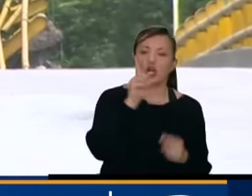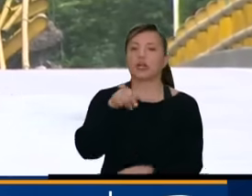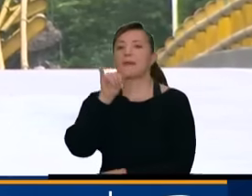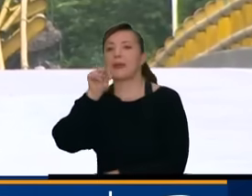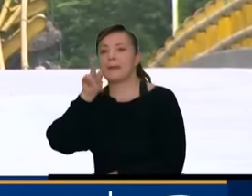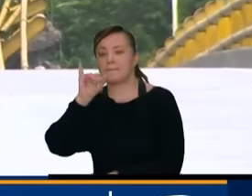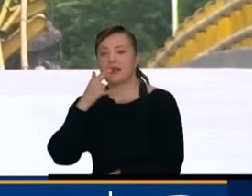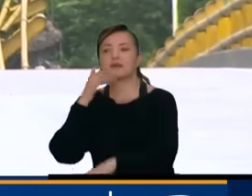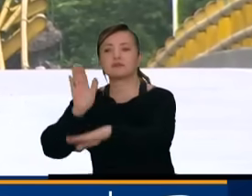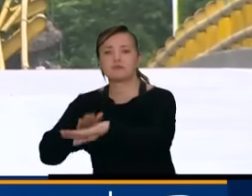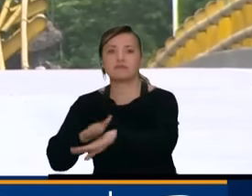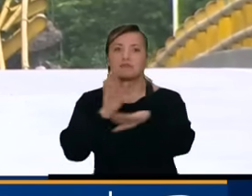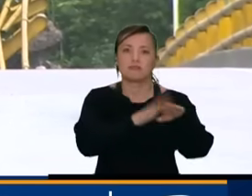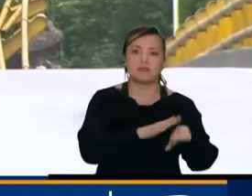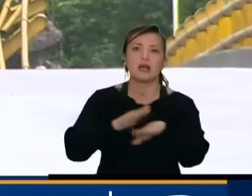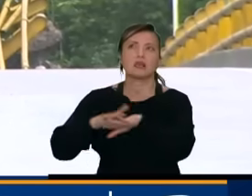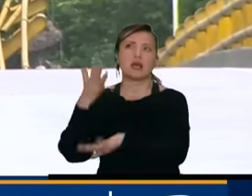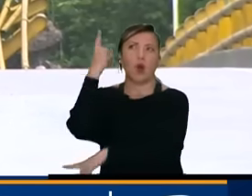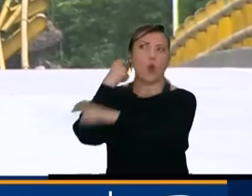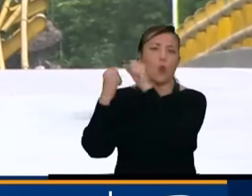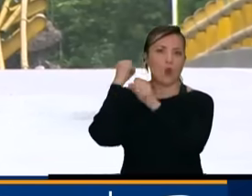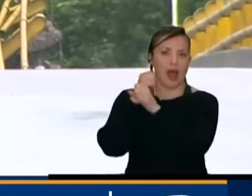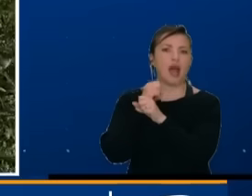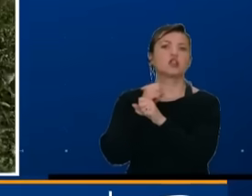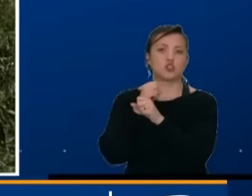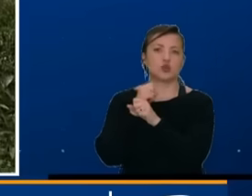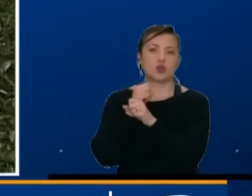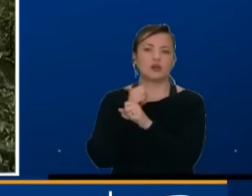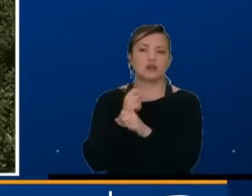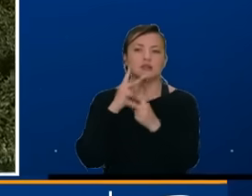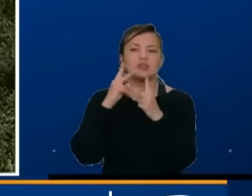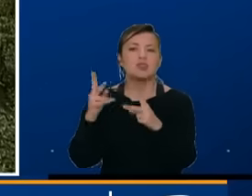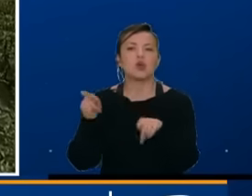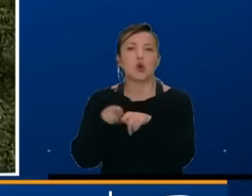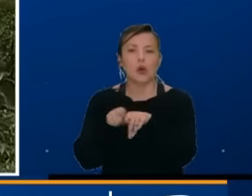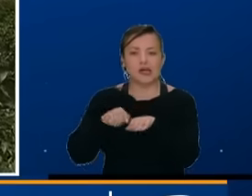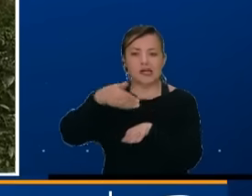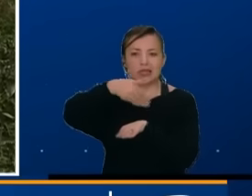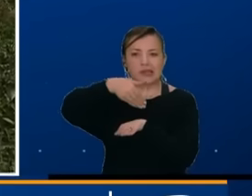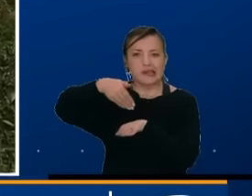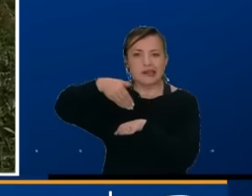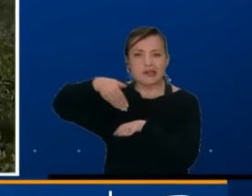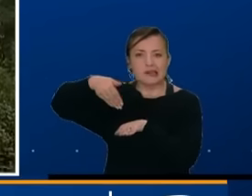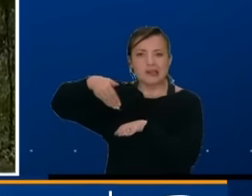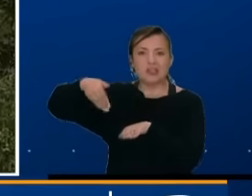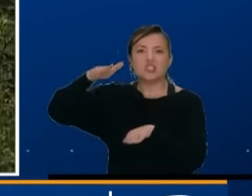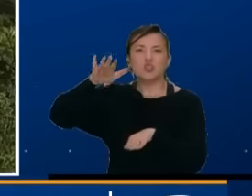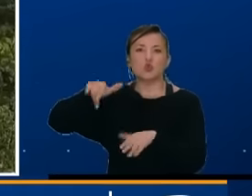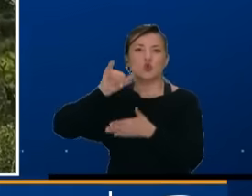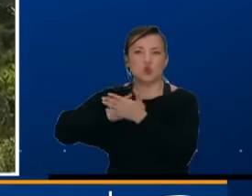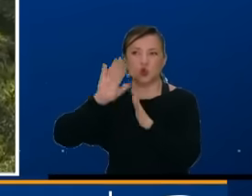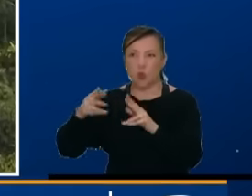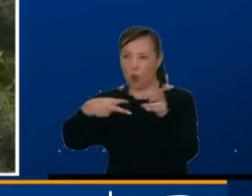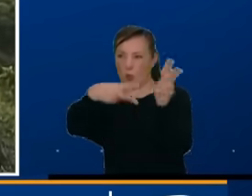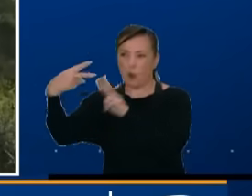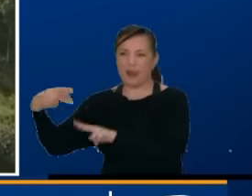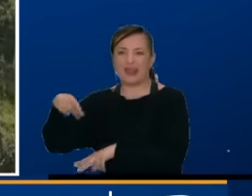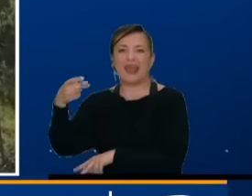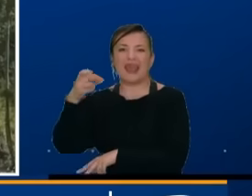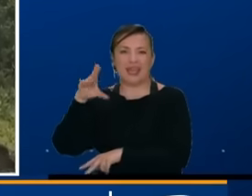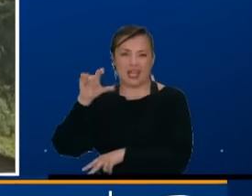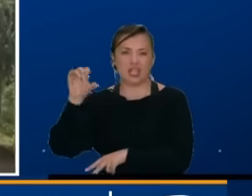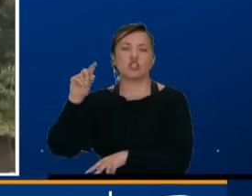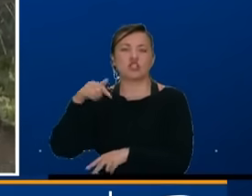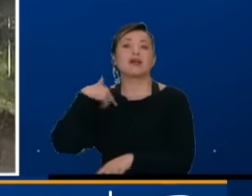que se venía presentando. Hace casi un año se estaba viendo una fisura en una parte del puente de Los Brillos. Entendemos que a través de